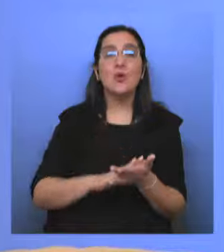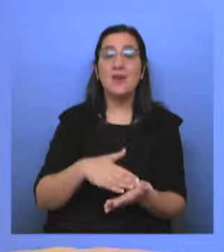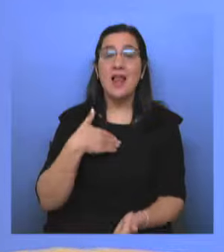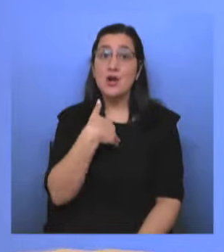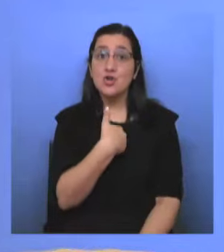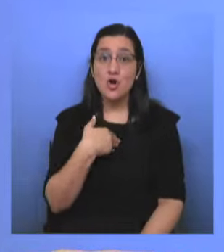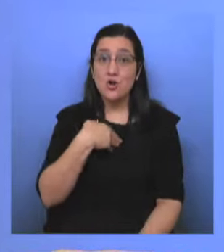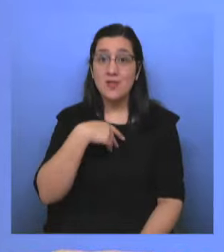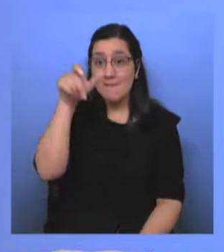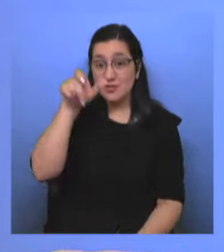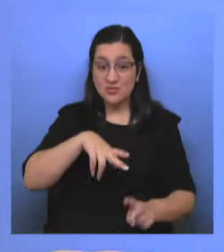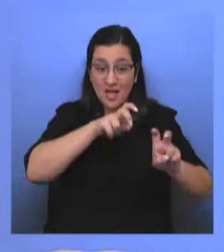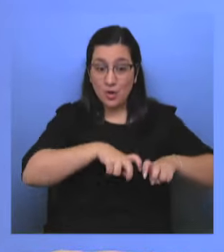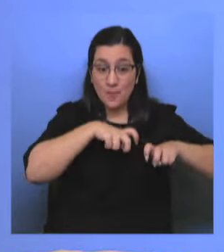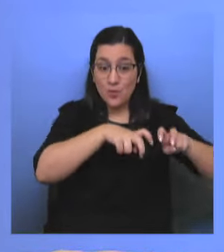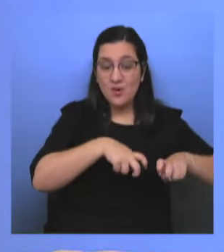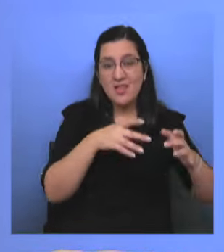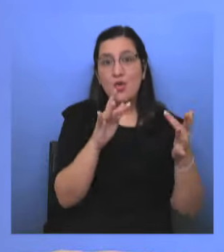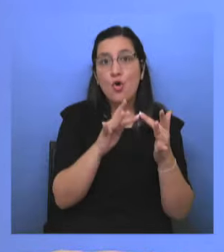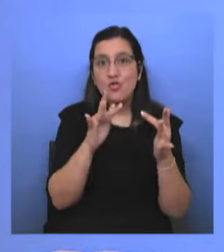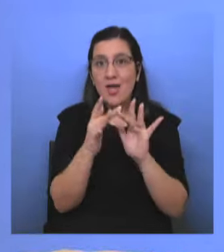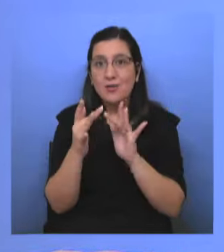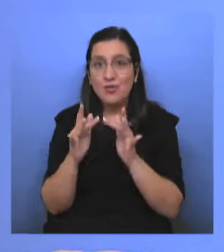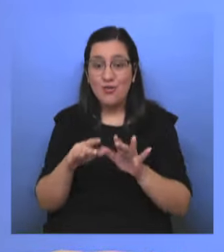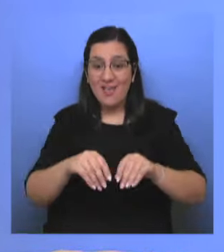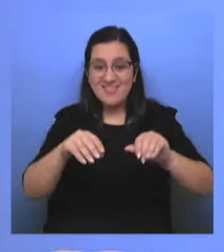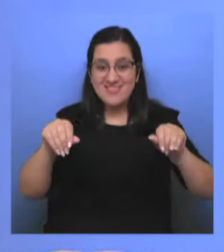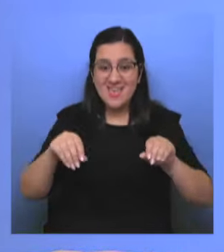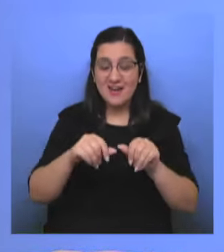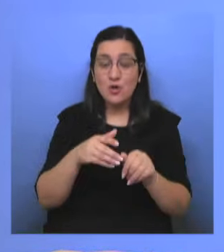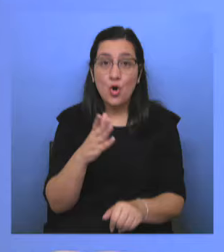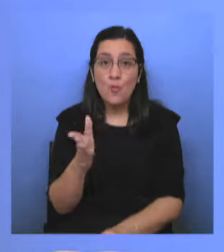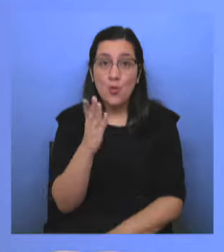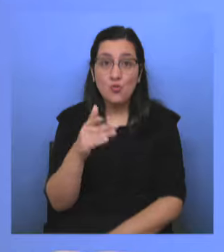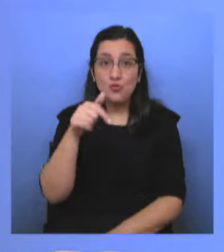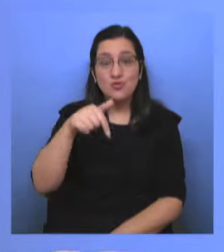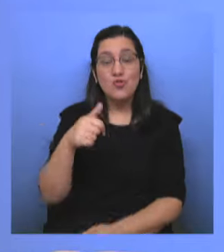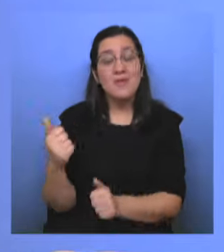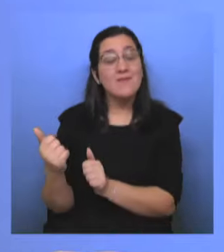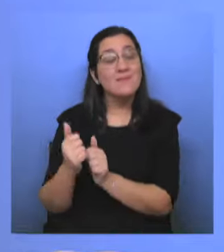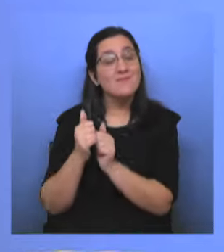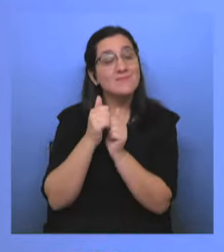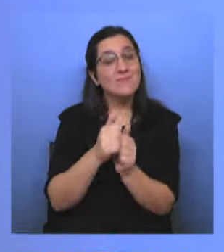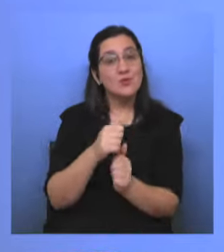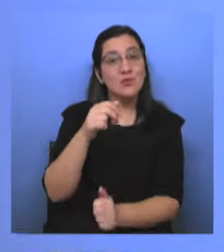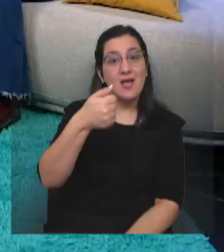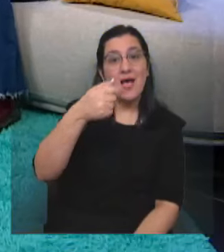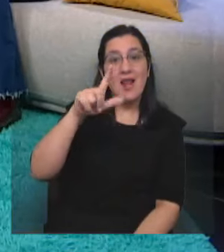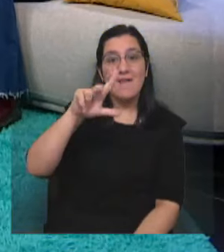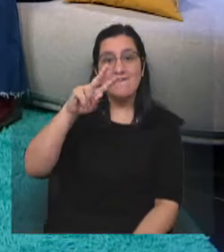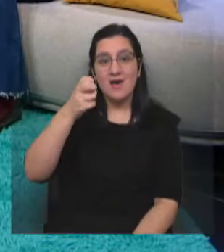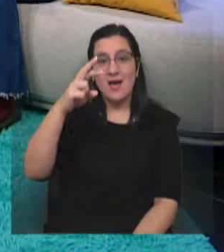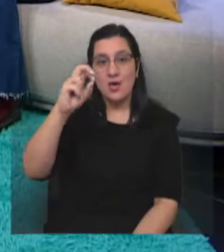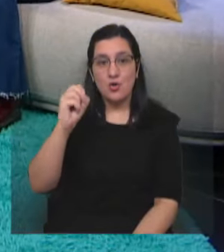que están bien en contacto con la tierra y con todos los productos. Y hoy nos trajo acá para que podamos conversar con él también a Álvaro Gancio. ¿Qué tal? ¿Cómo